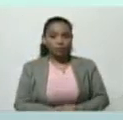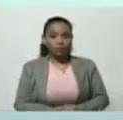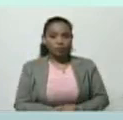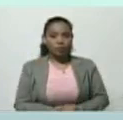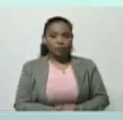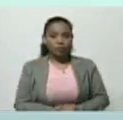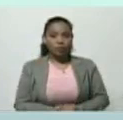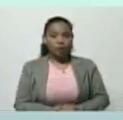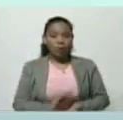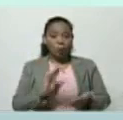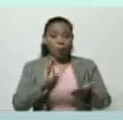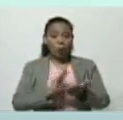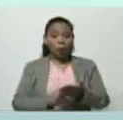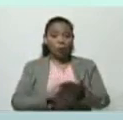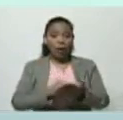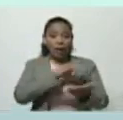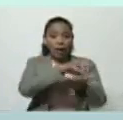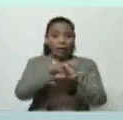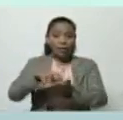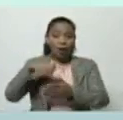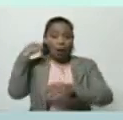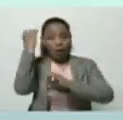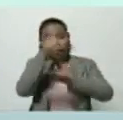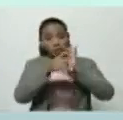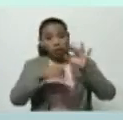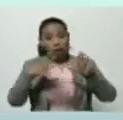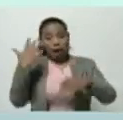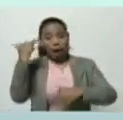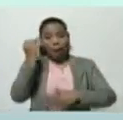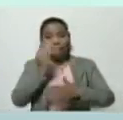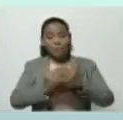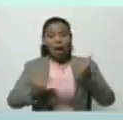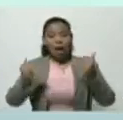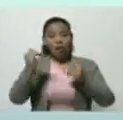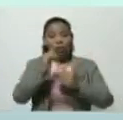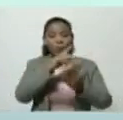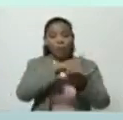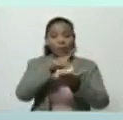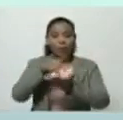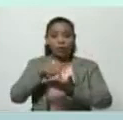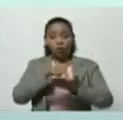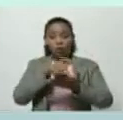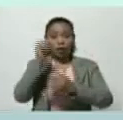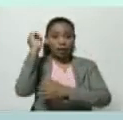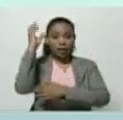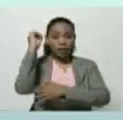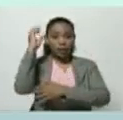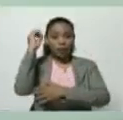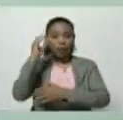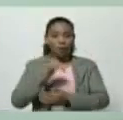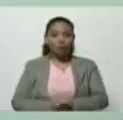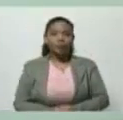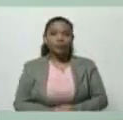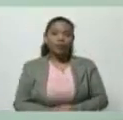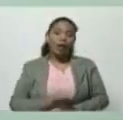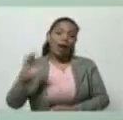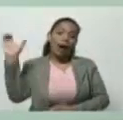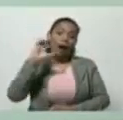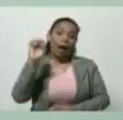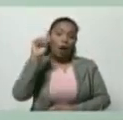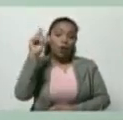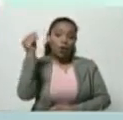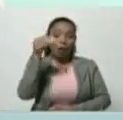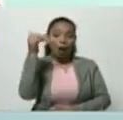Nos pone estados como Amazonas, es el estado que tiene mayor participación por asamblea. Caracas es uno de los que más